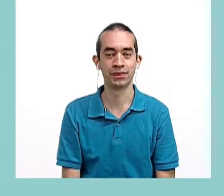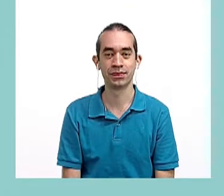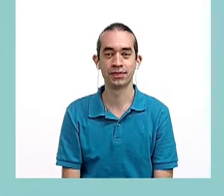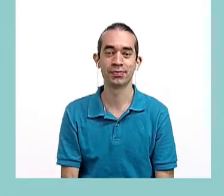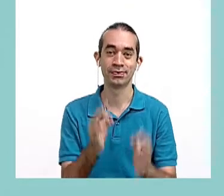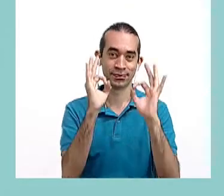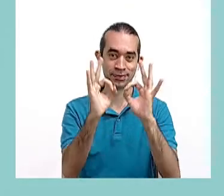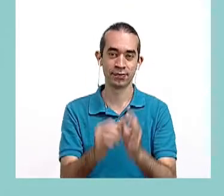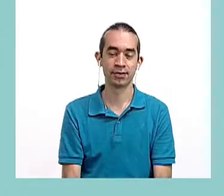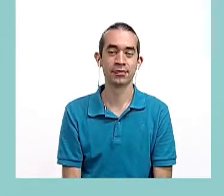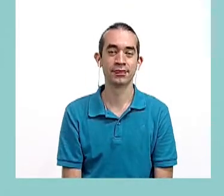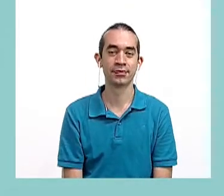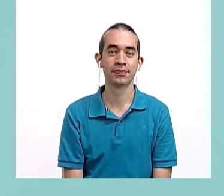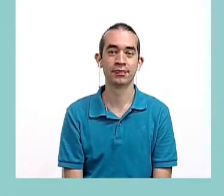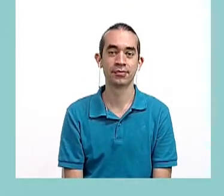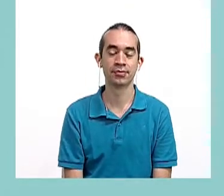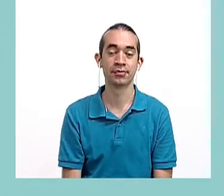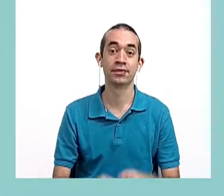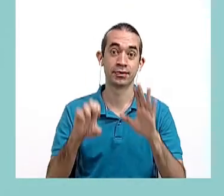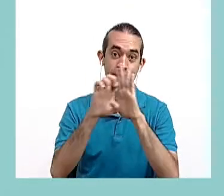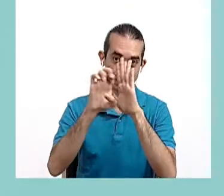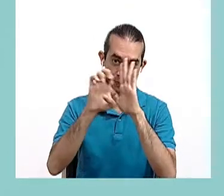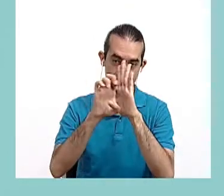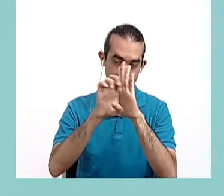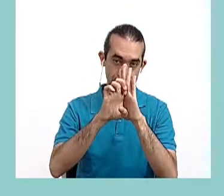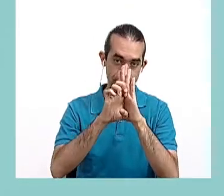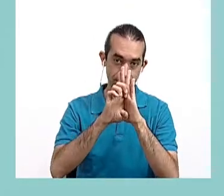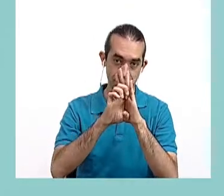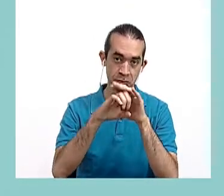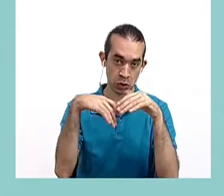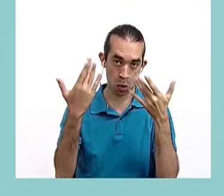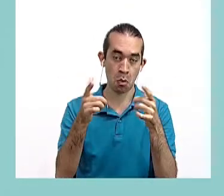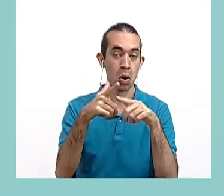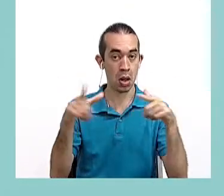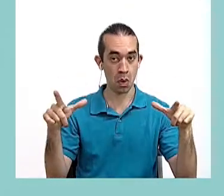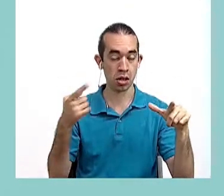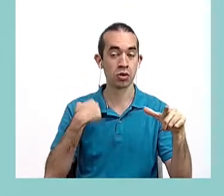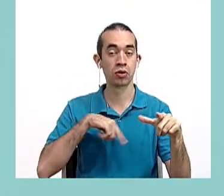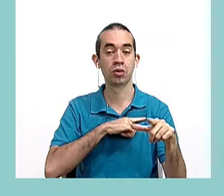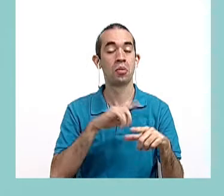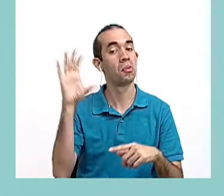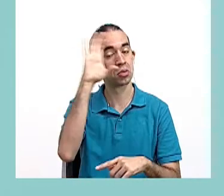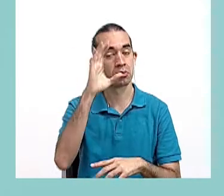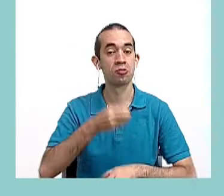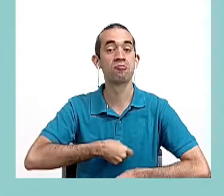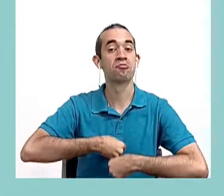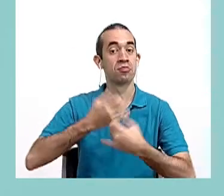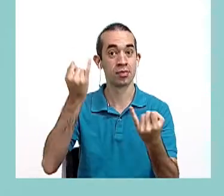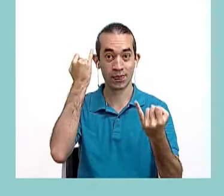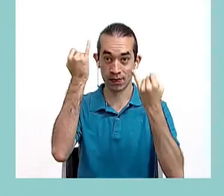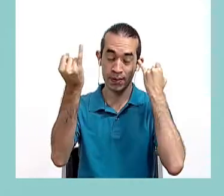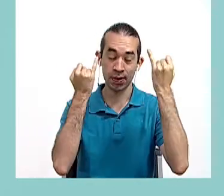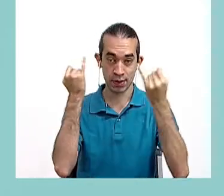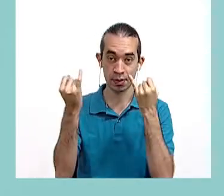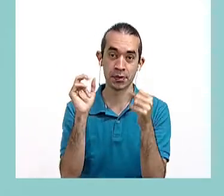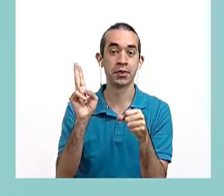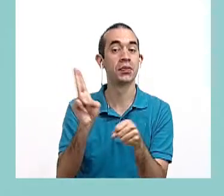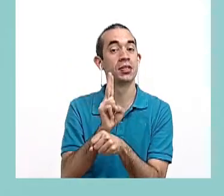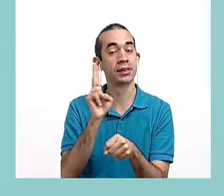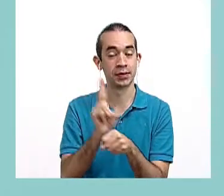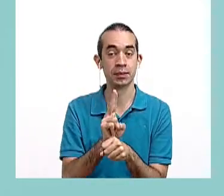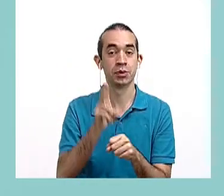Muy bien. Ese es un ejemplo de cómo nosotros a través del lenguaje buscamos manifestar nuestras ideas y